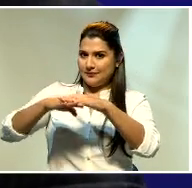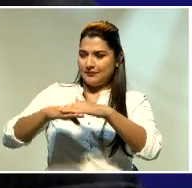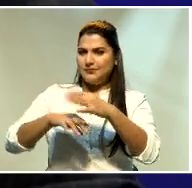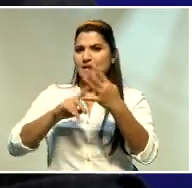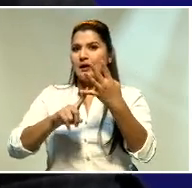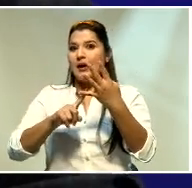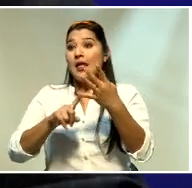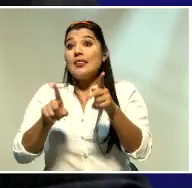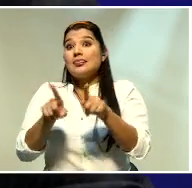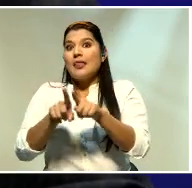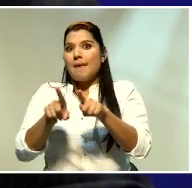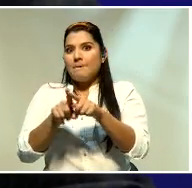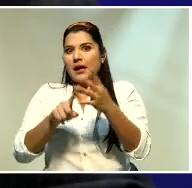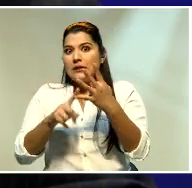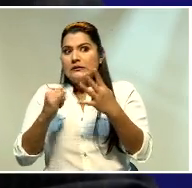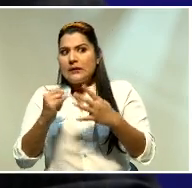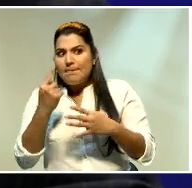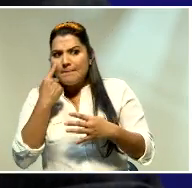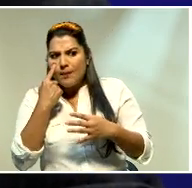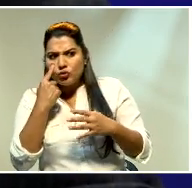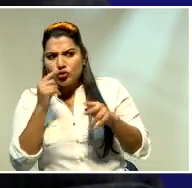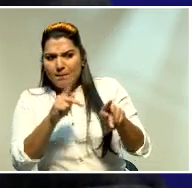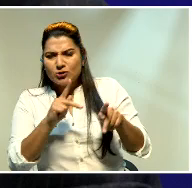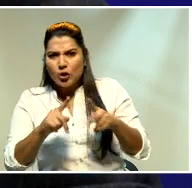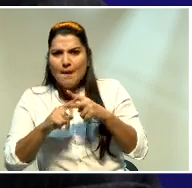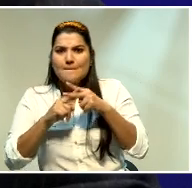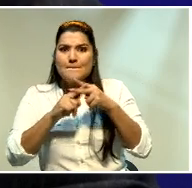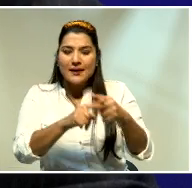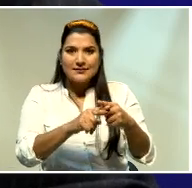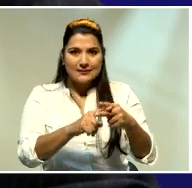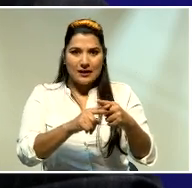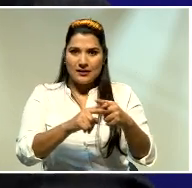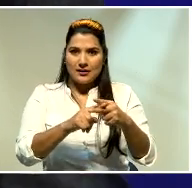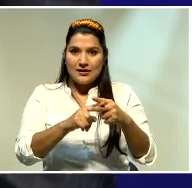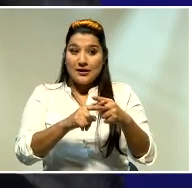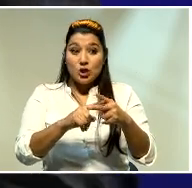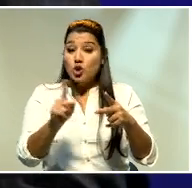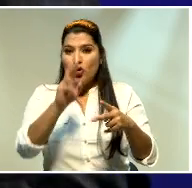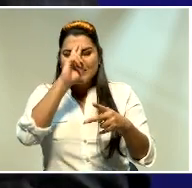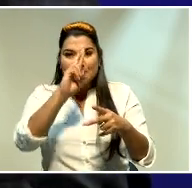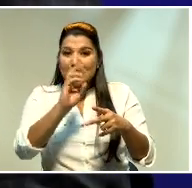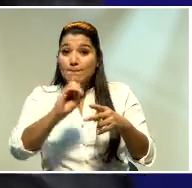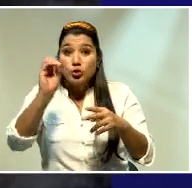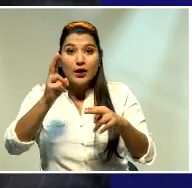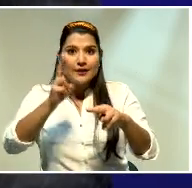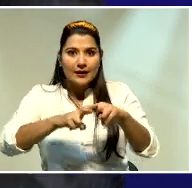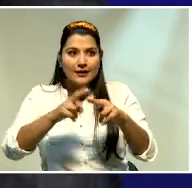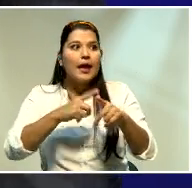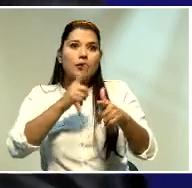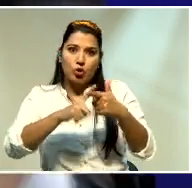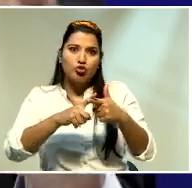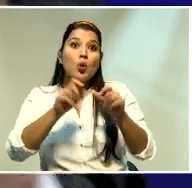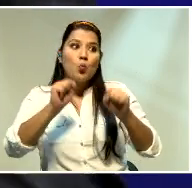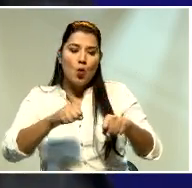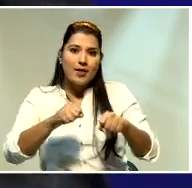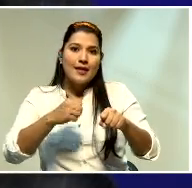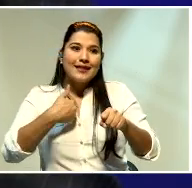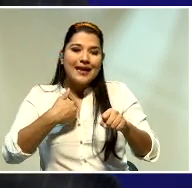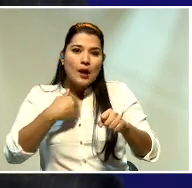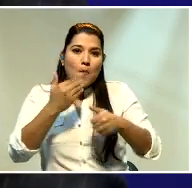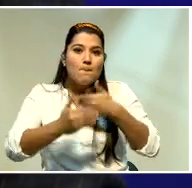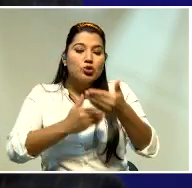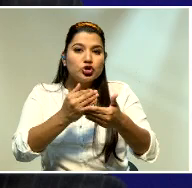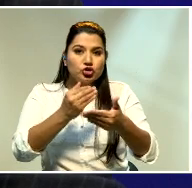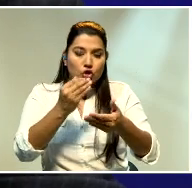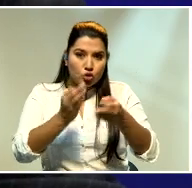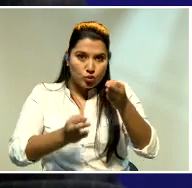ahí, poder perseguirlos ya judicialmente. Entonces, con esos componentes podemos avanzar con una